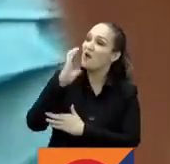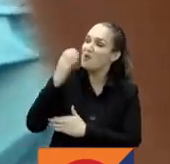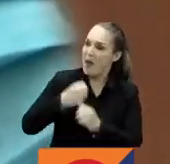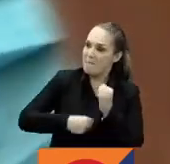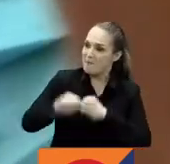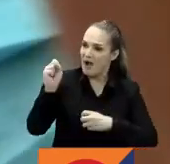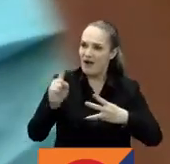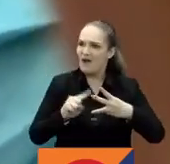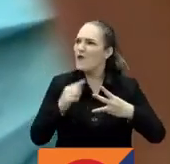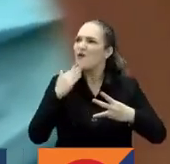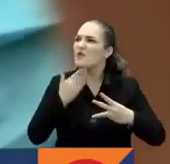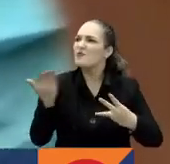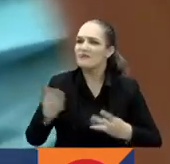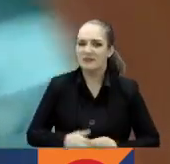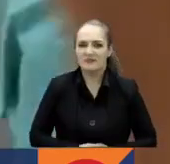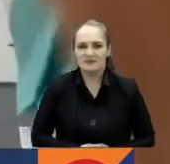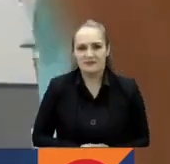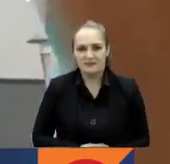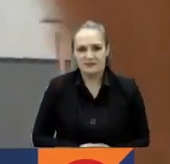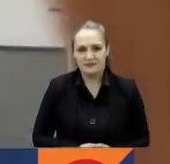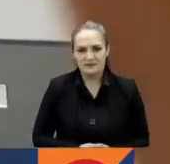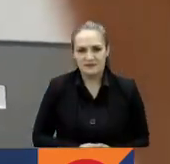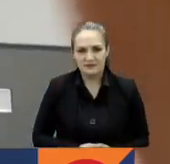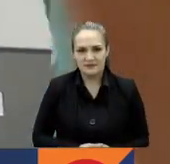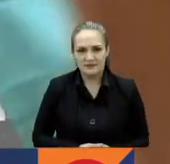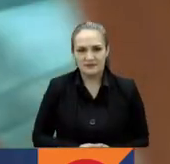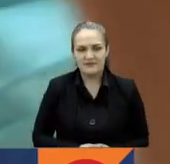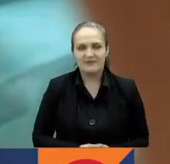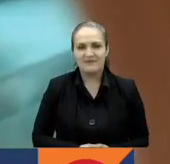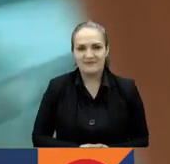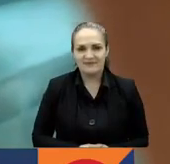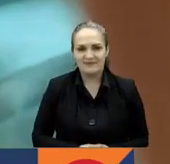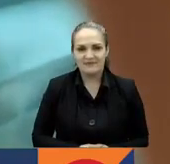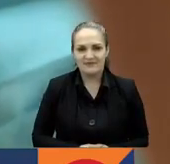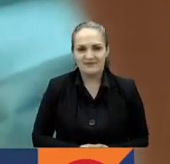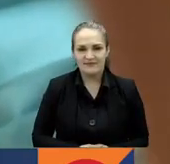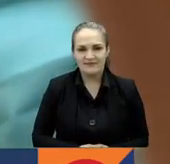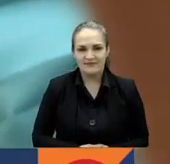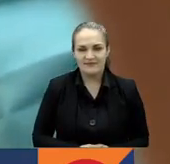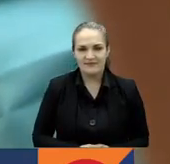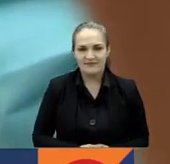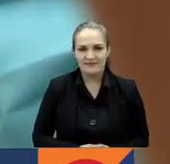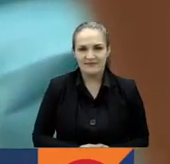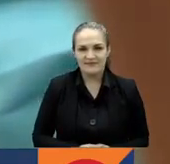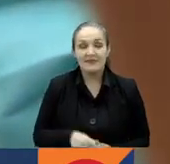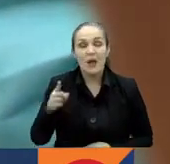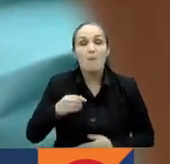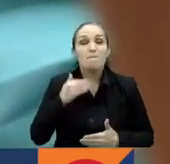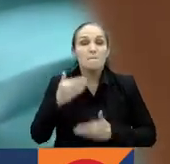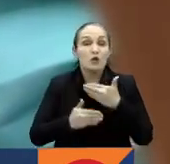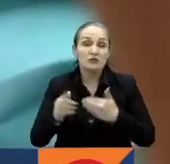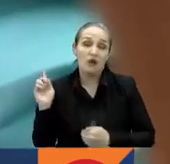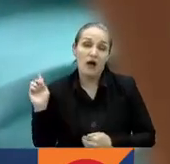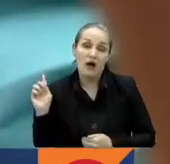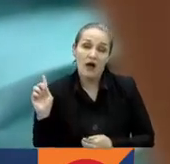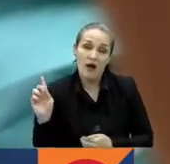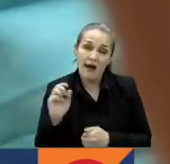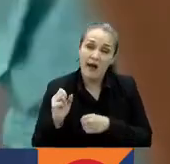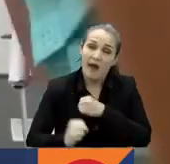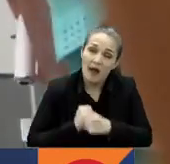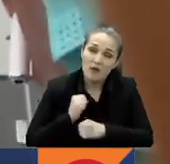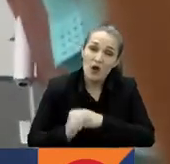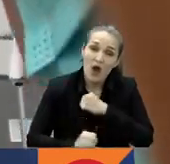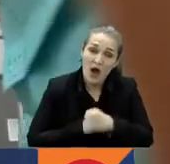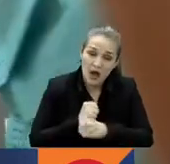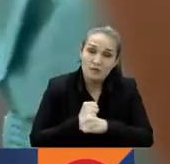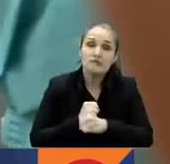de plata? Por favor, si es tan amable. Bueno, mira, detrás de esta olímpica hay un proceso de muchos años. Este